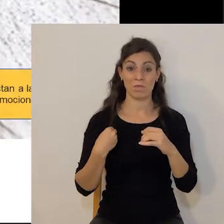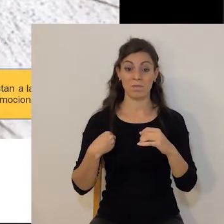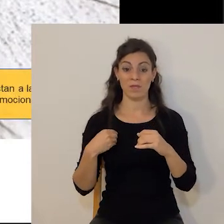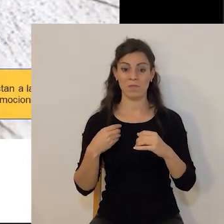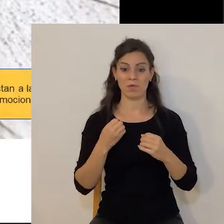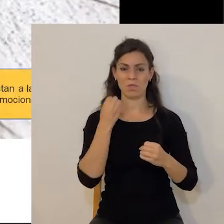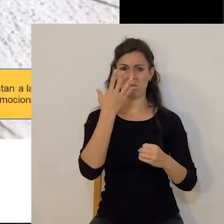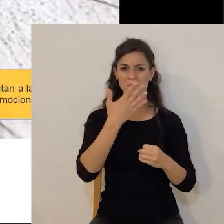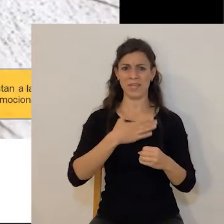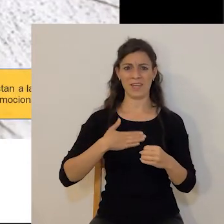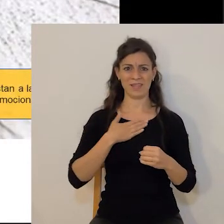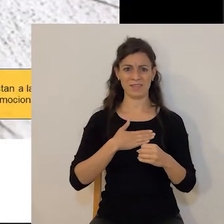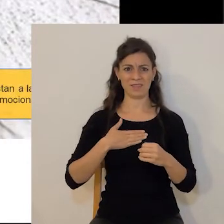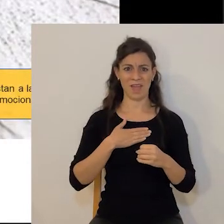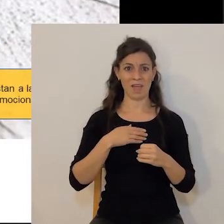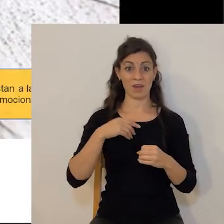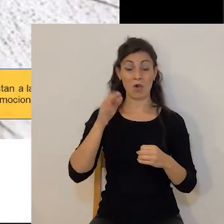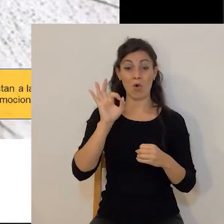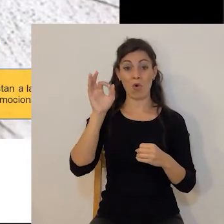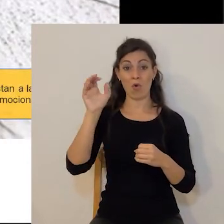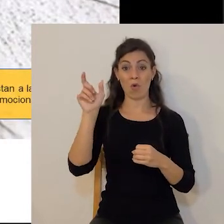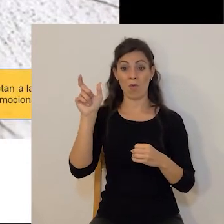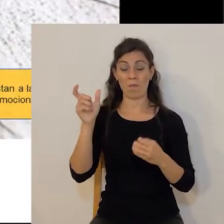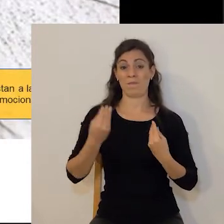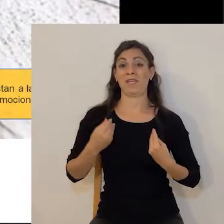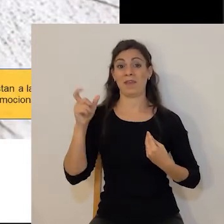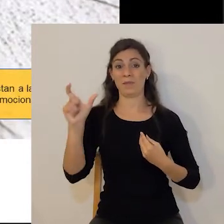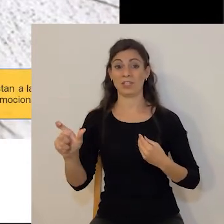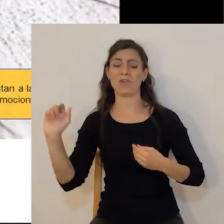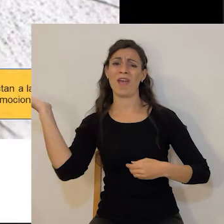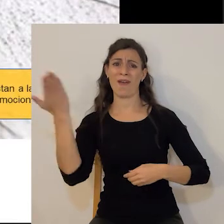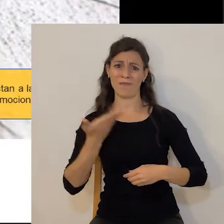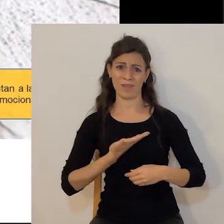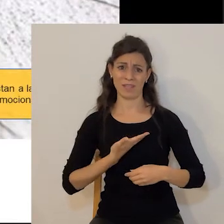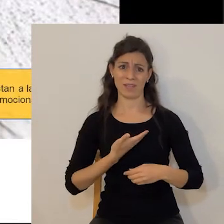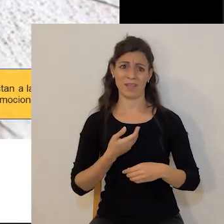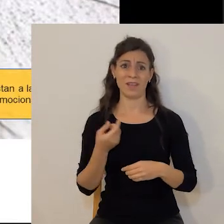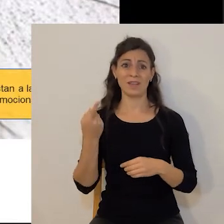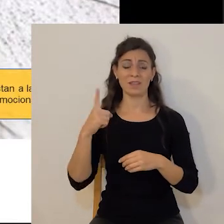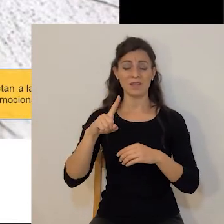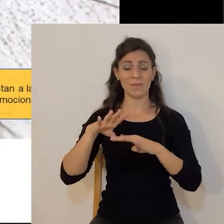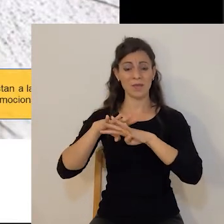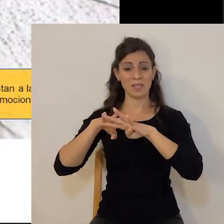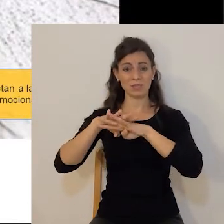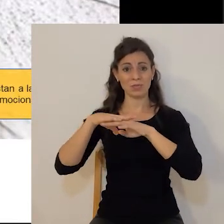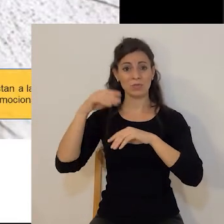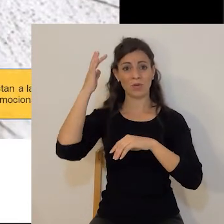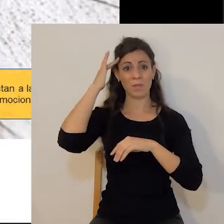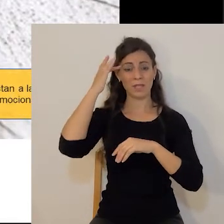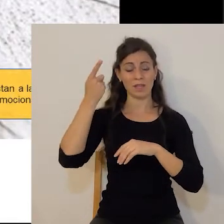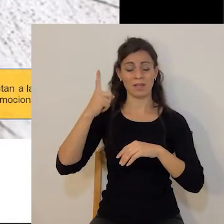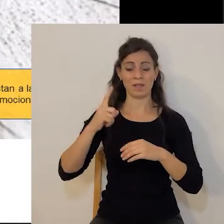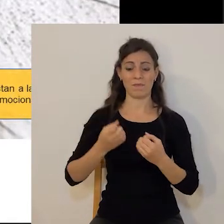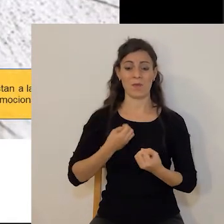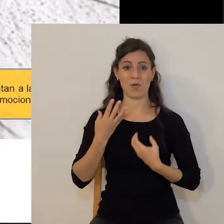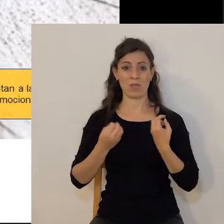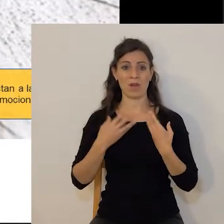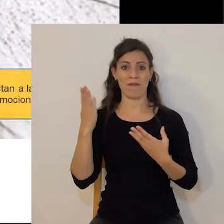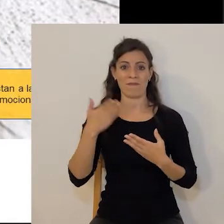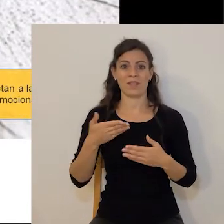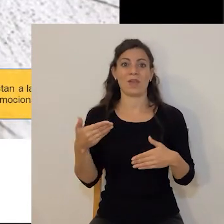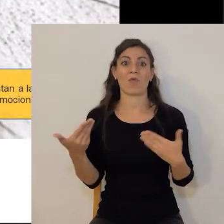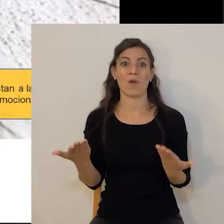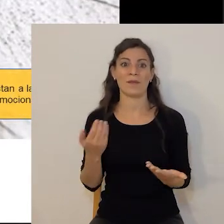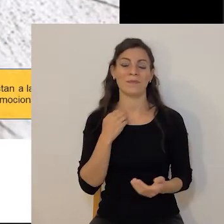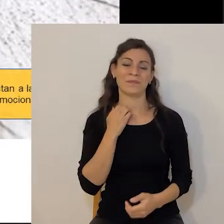el bienestar o la vida de un individuo, consecuencias que afectan a la estructura mental o vida emocional. Podríamos